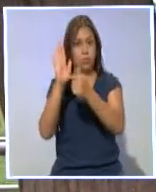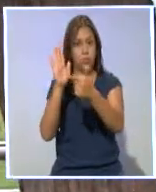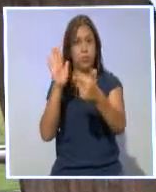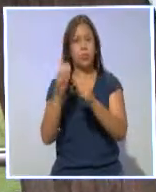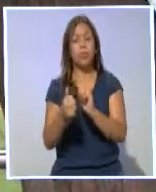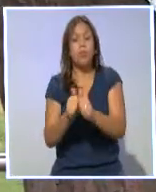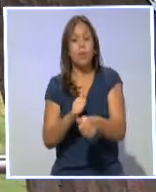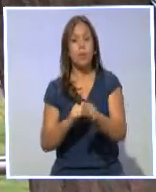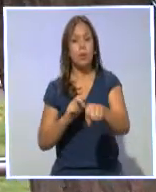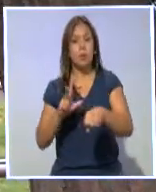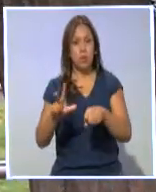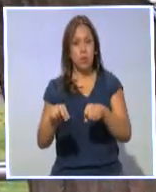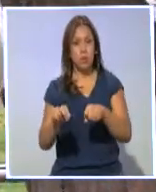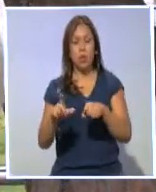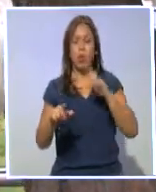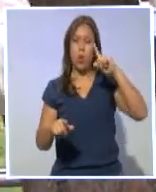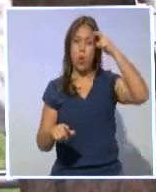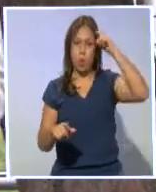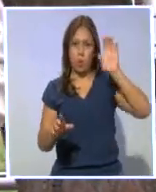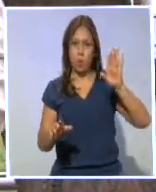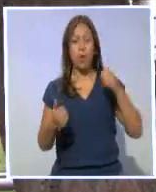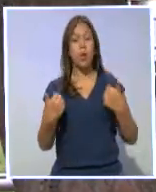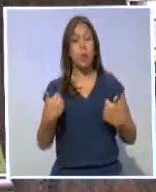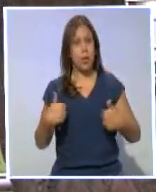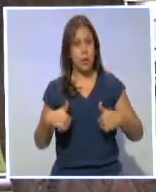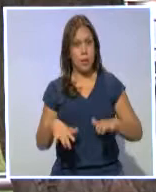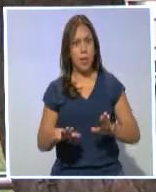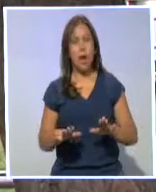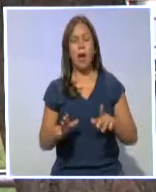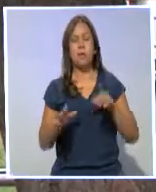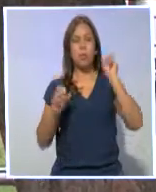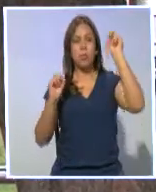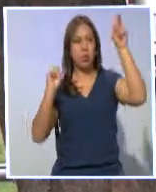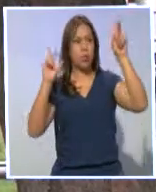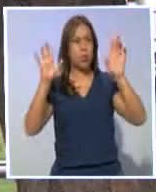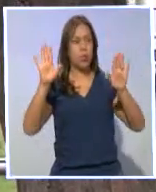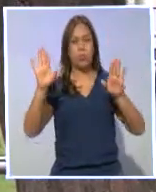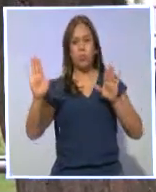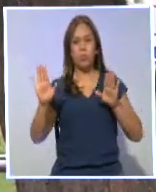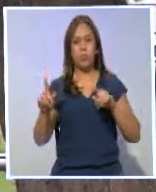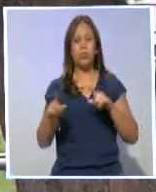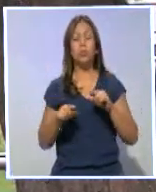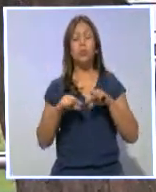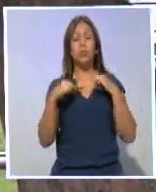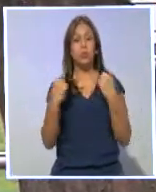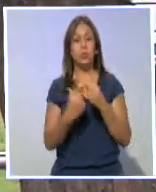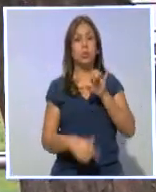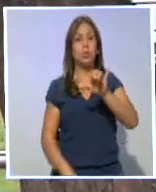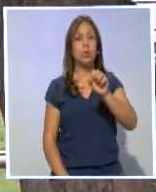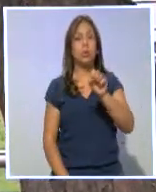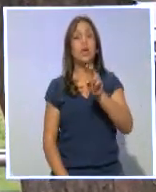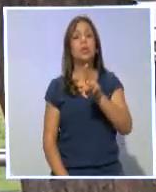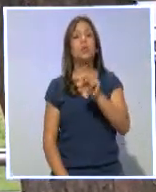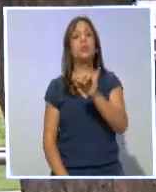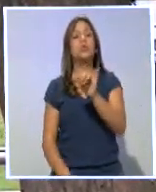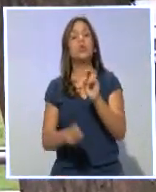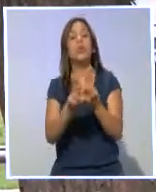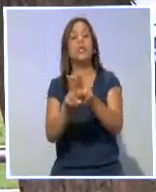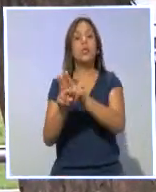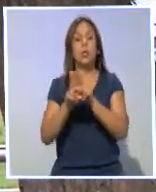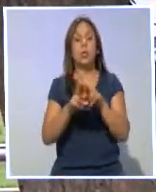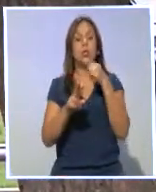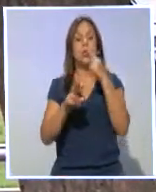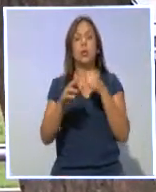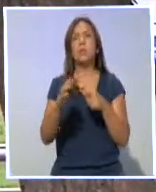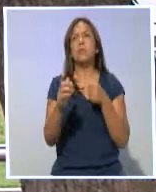a la propuesta del Ejecutivo, que desde ya ha generado reacciones. El colectivo Yasunidos anunció que acudirá a la Corte Constitucional